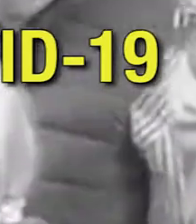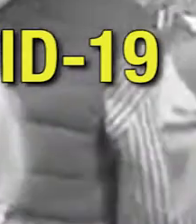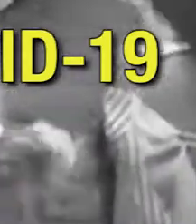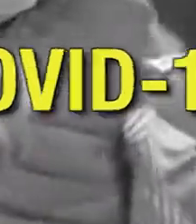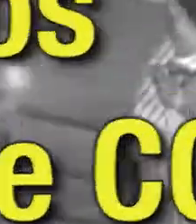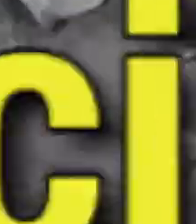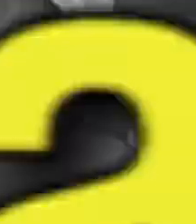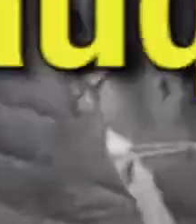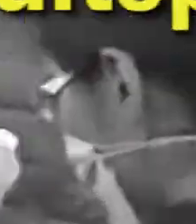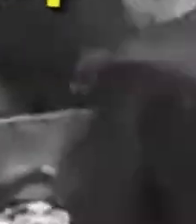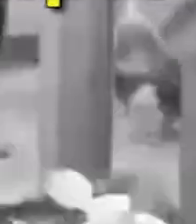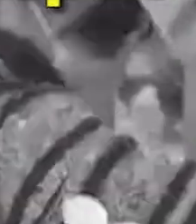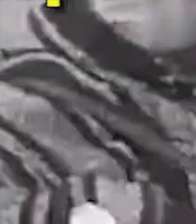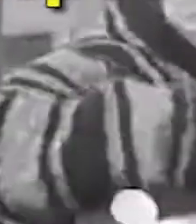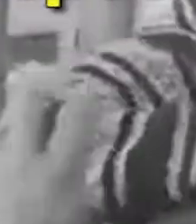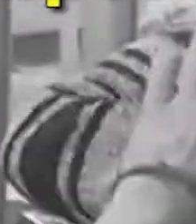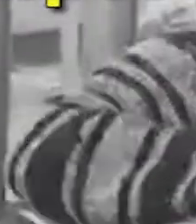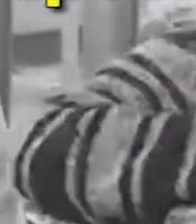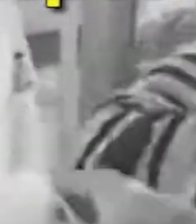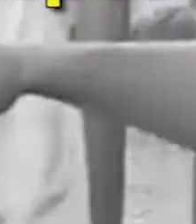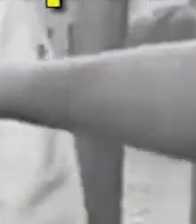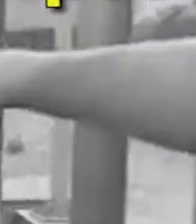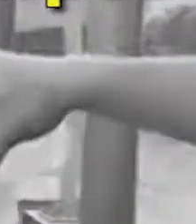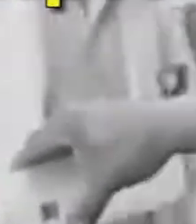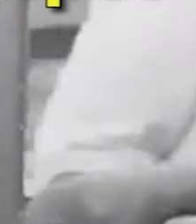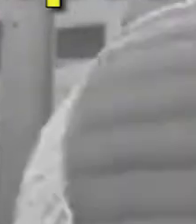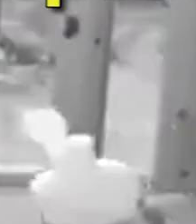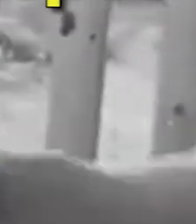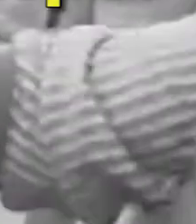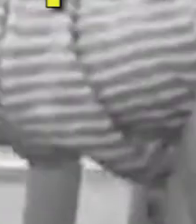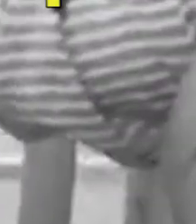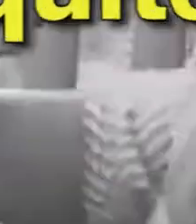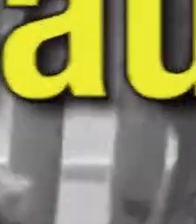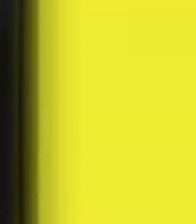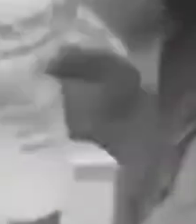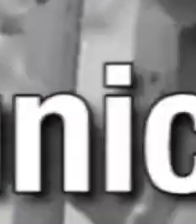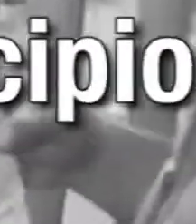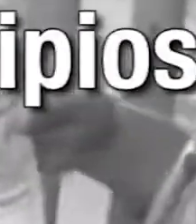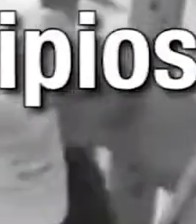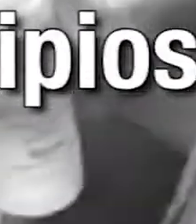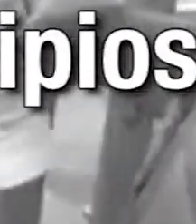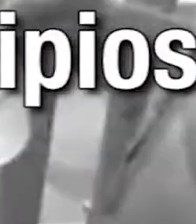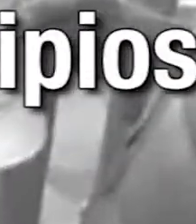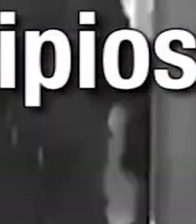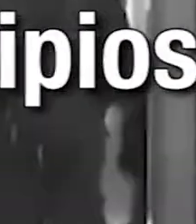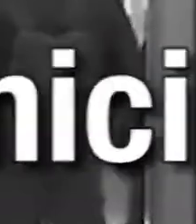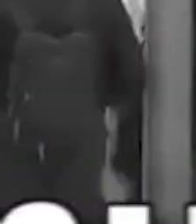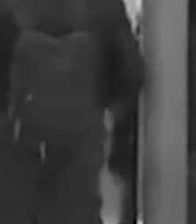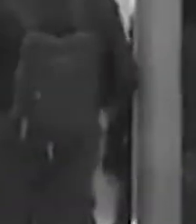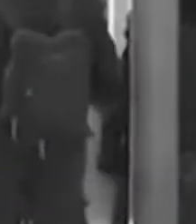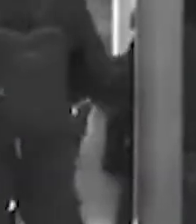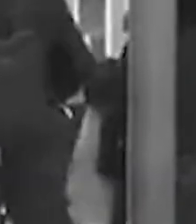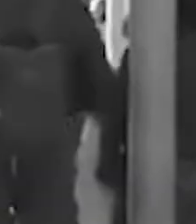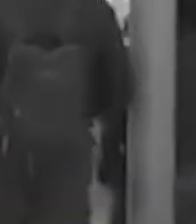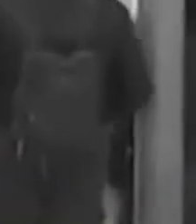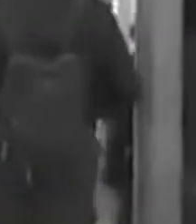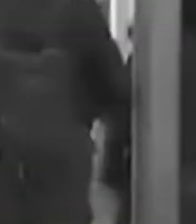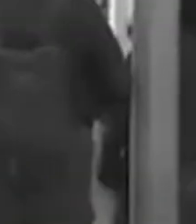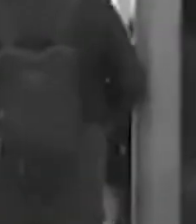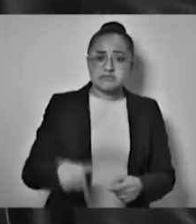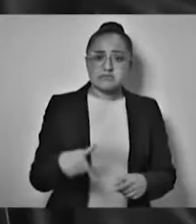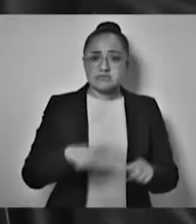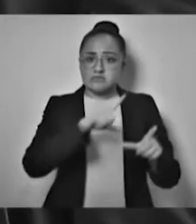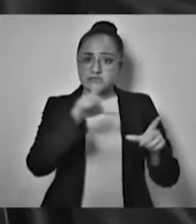de COVID-19, puesto que se agregaron Tlatlauquitepec y Huehuetamalco, y solo hay 8 libres del virus. El secretario de